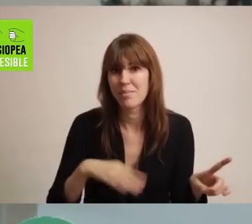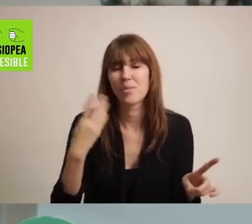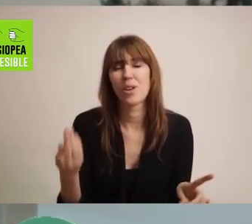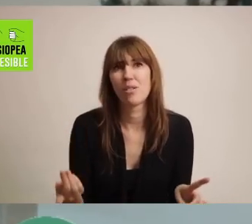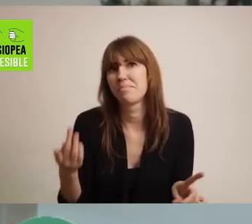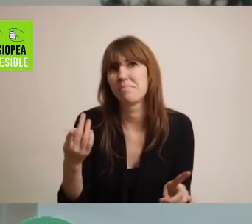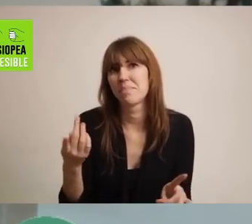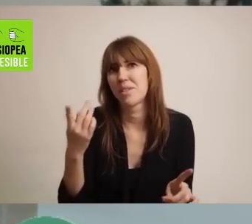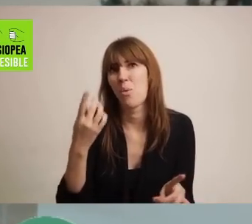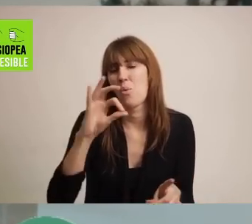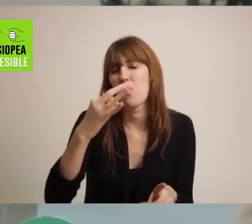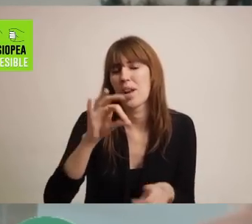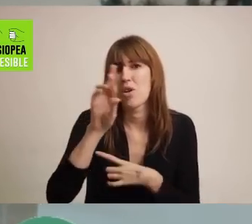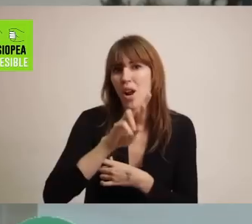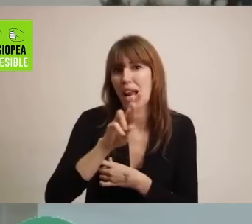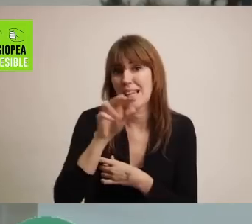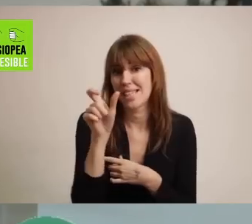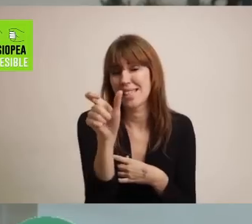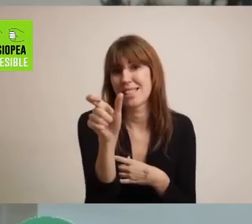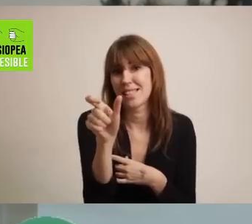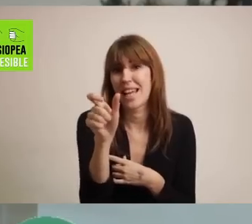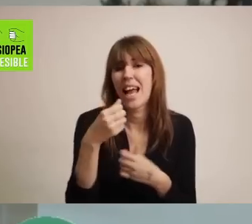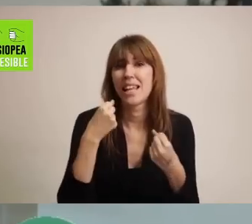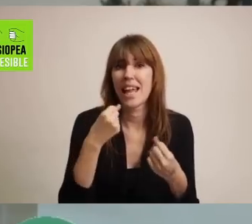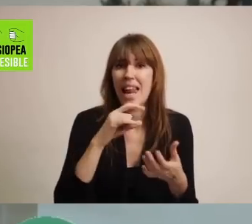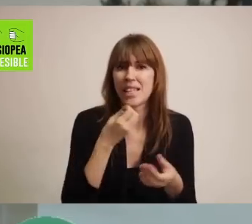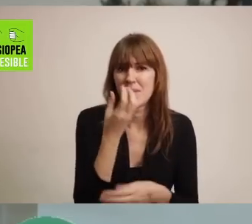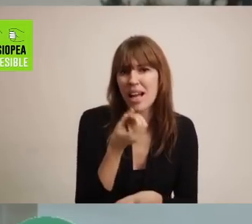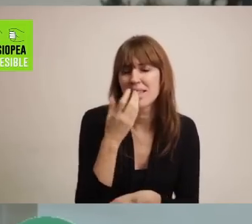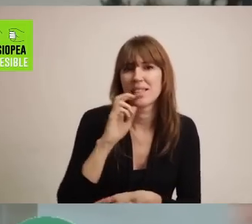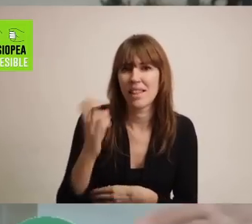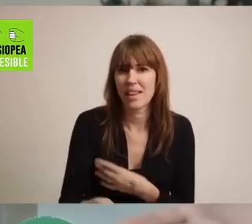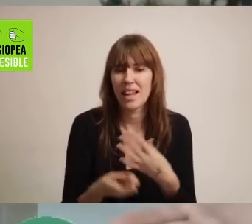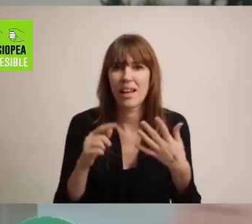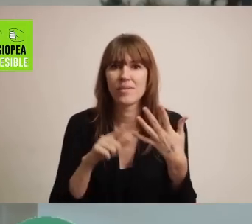de las plantas, de la tierra, etc. Tenemos el Reiki angélico,